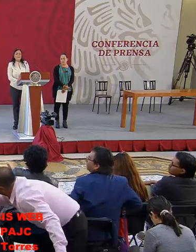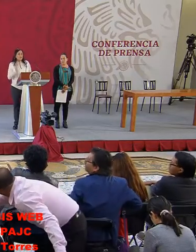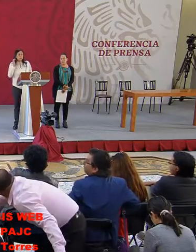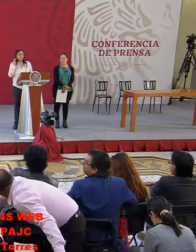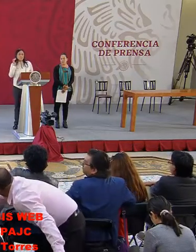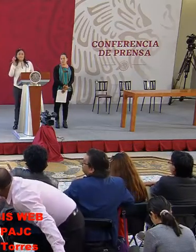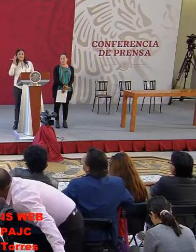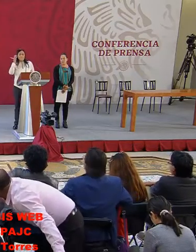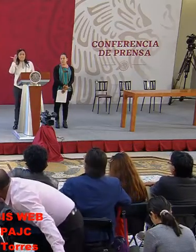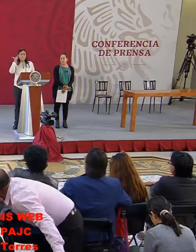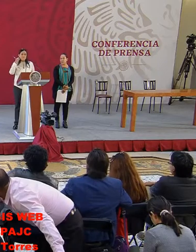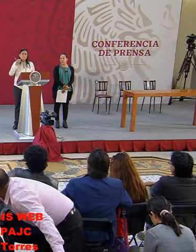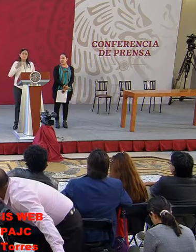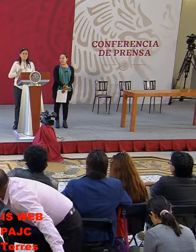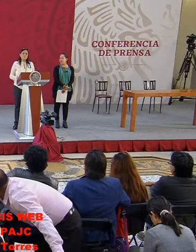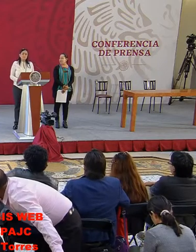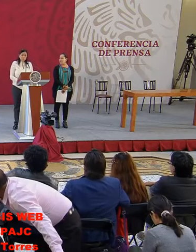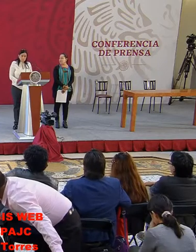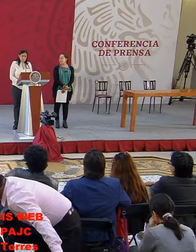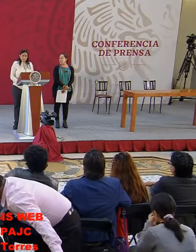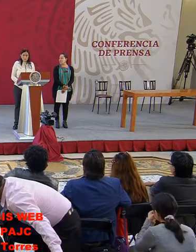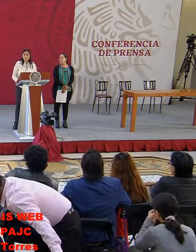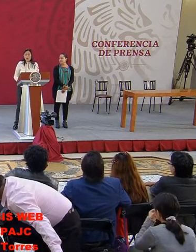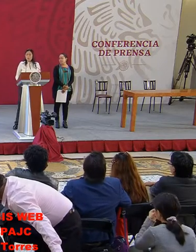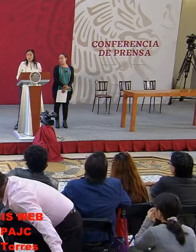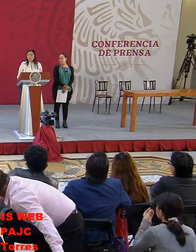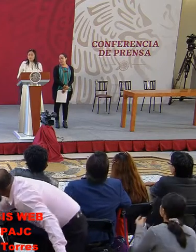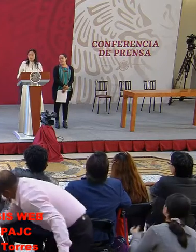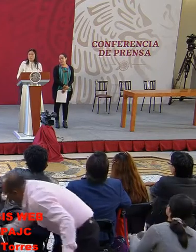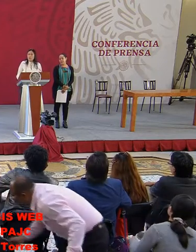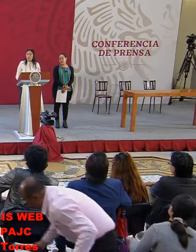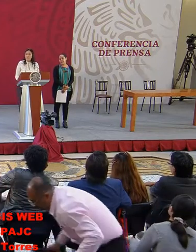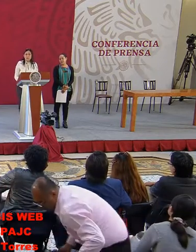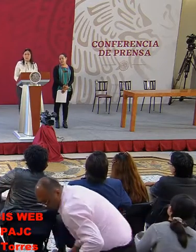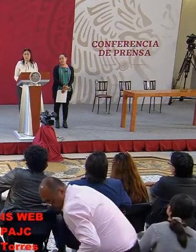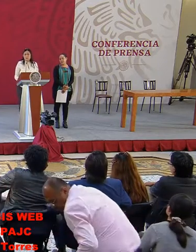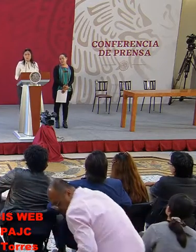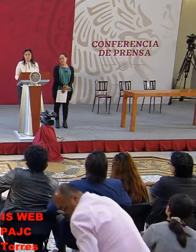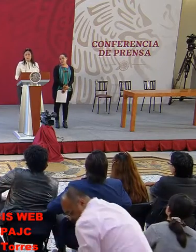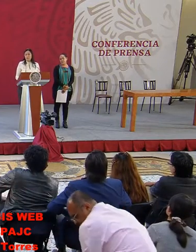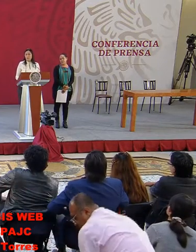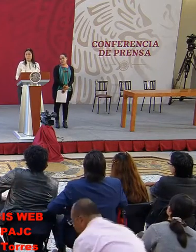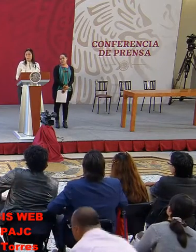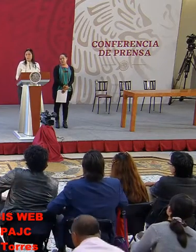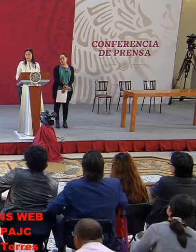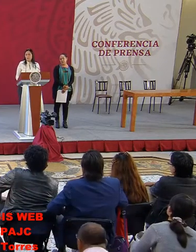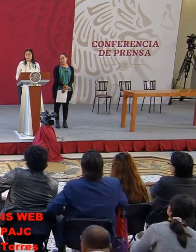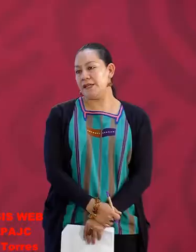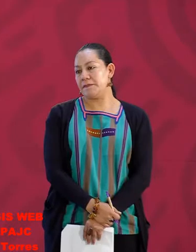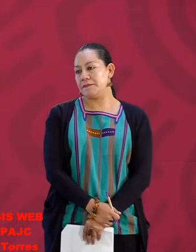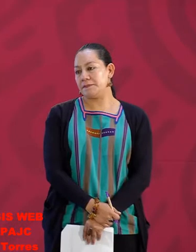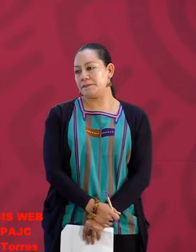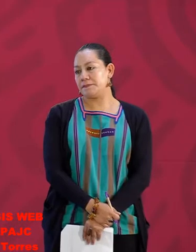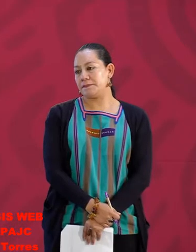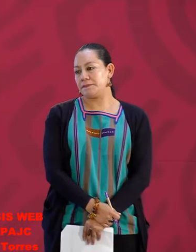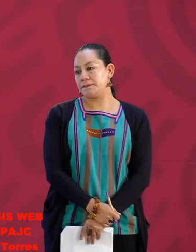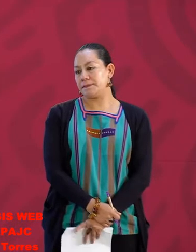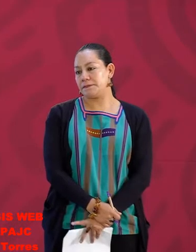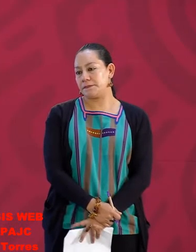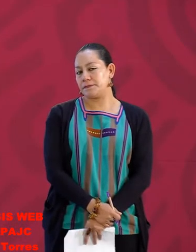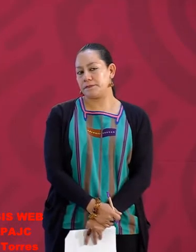¿En el caso de qué? ¿De los secretarios? ¿Con ellos o no? Bueno, pues ahí en las investigaciones a